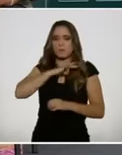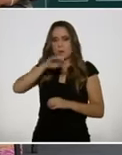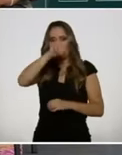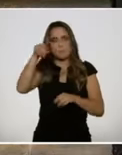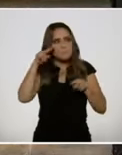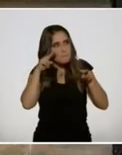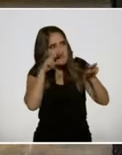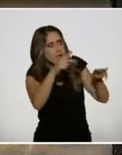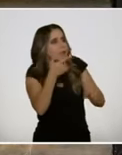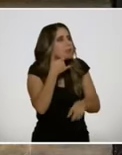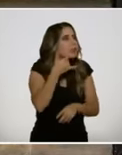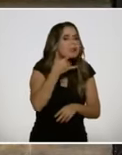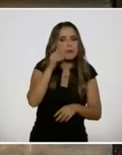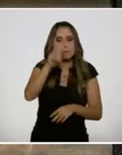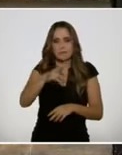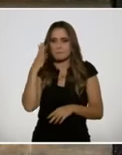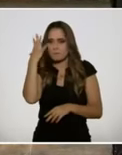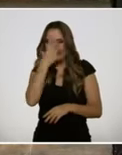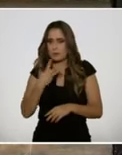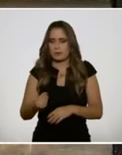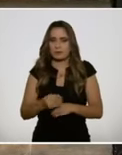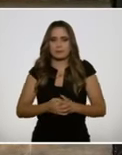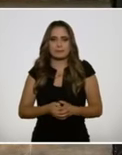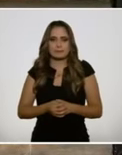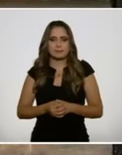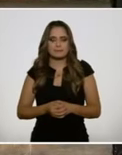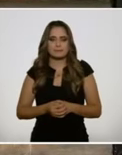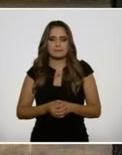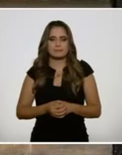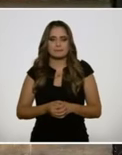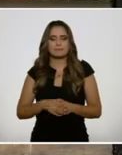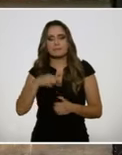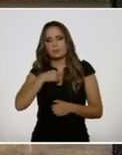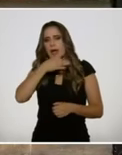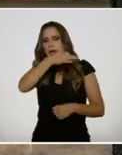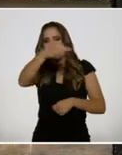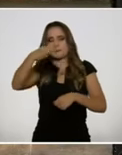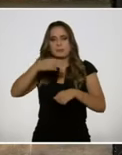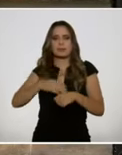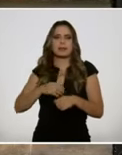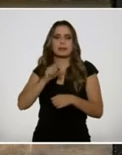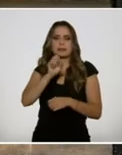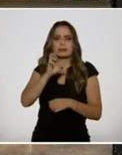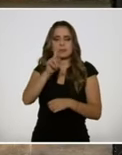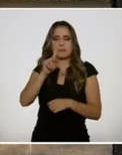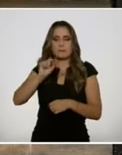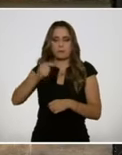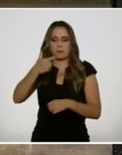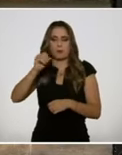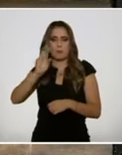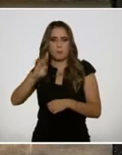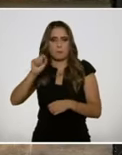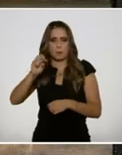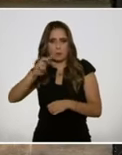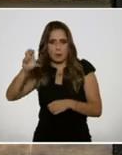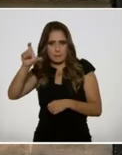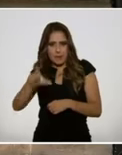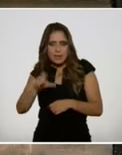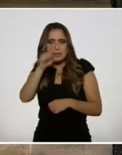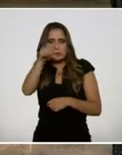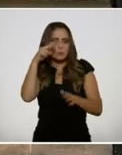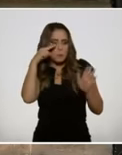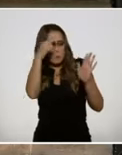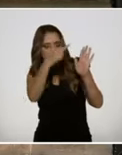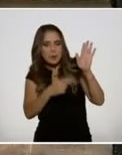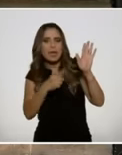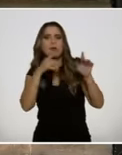verlas, vale la pena. Y bueno, pues ahí estaremos avisando a través de la página c.gov.mx, quien guste ver todo lo que vamos a